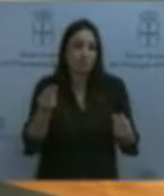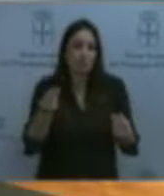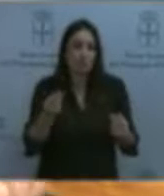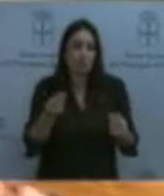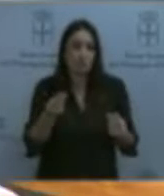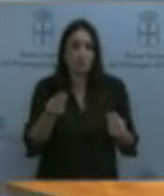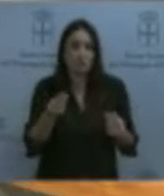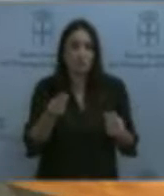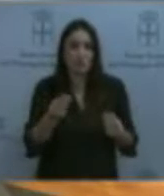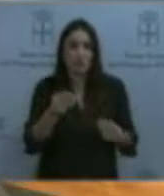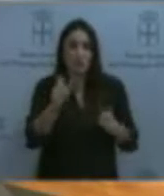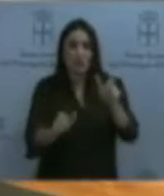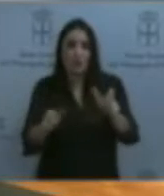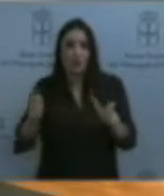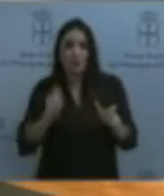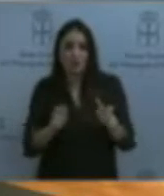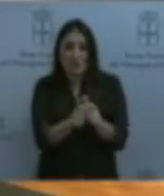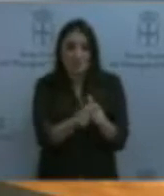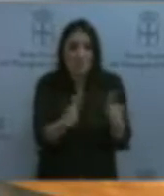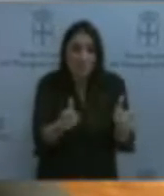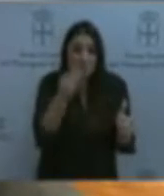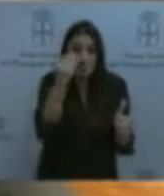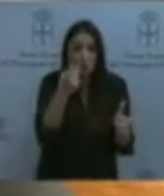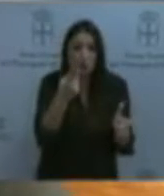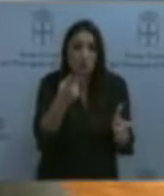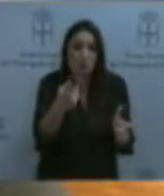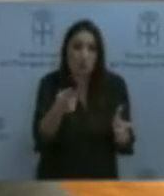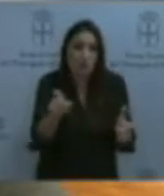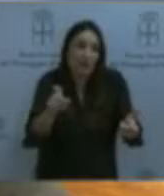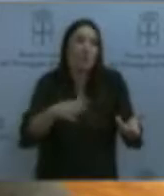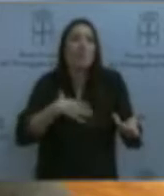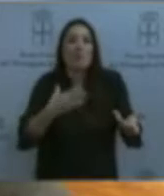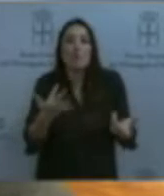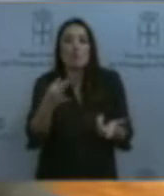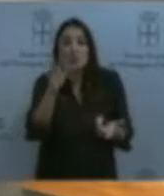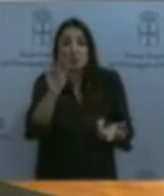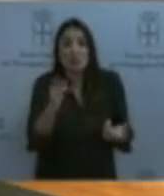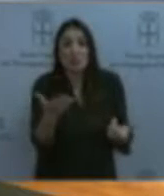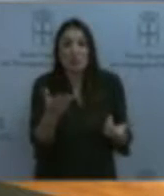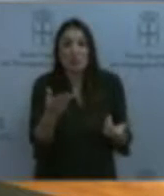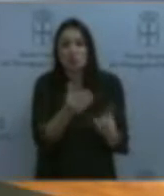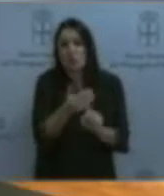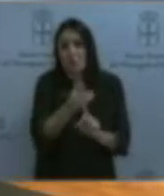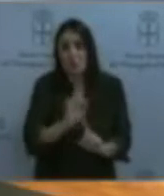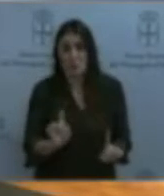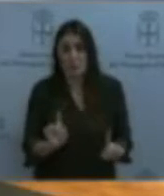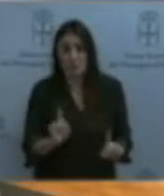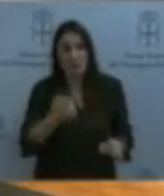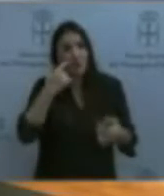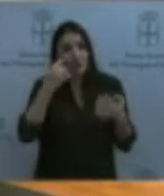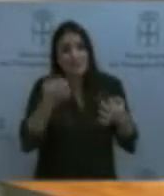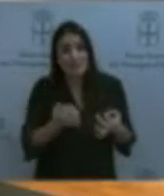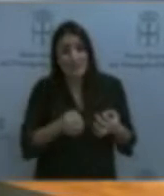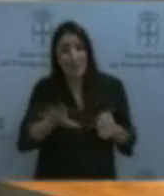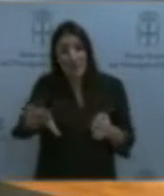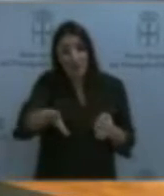la incorporación de más personas, aunque siempre estarán bien, por supuesto, ¿no? Lo que sí le aseguro es que las